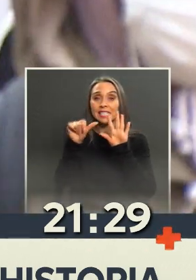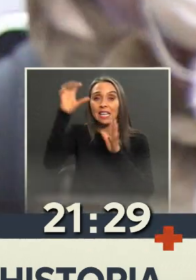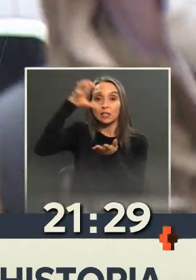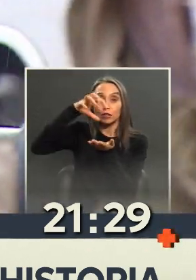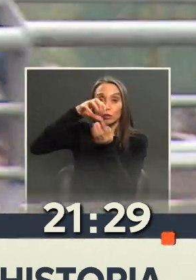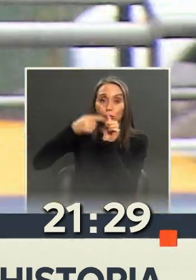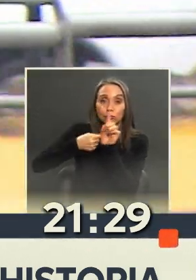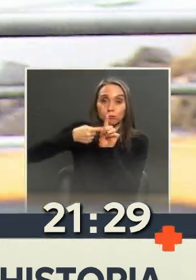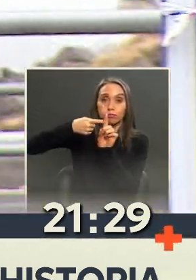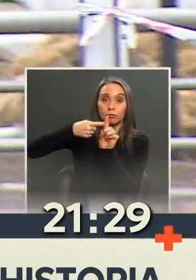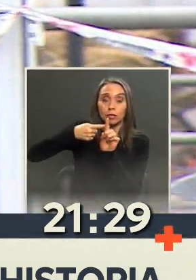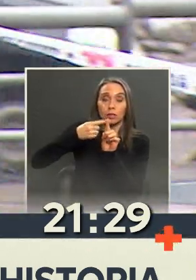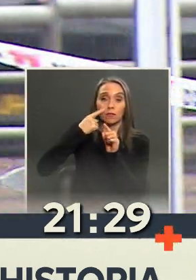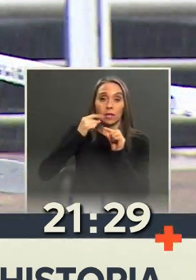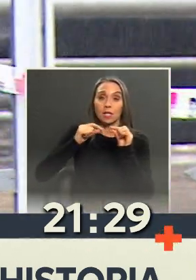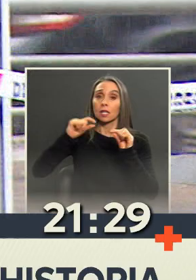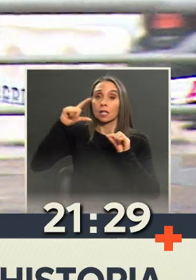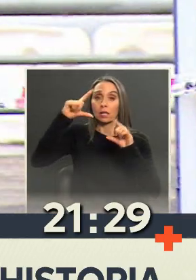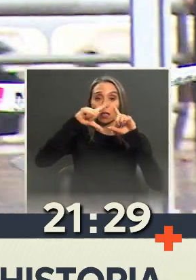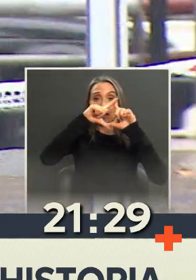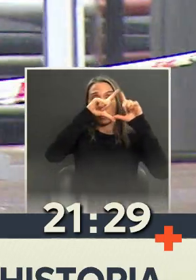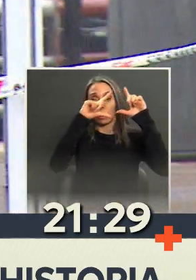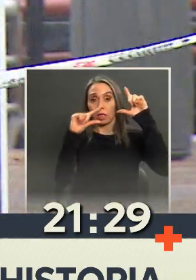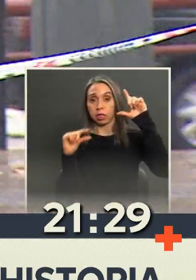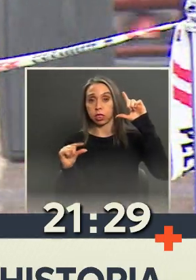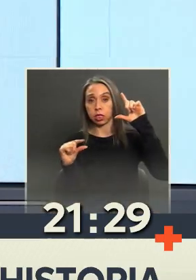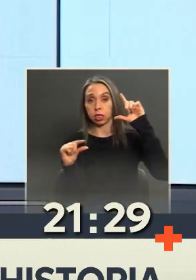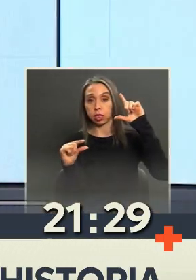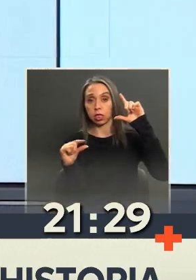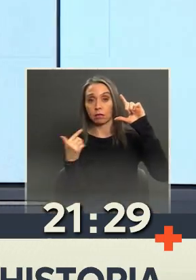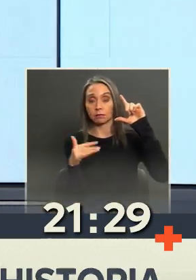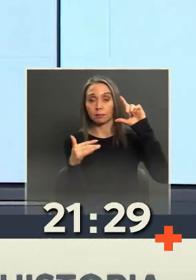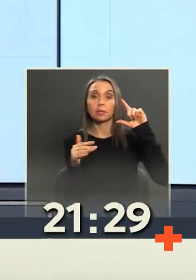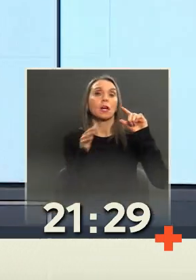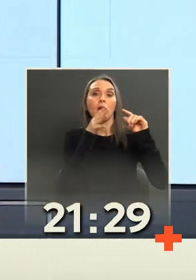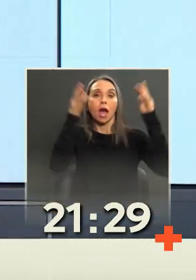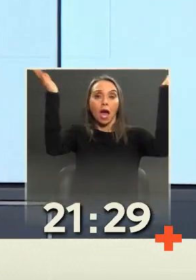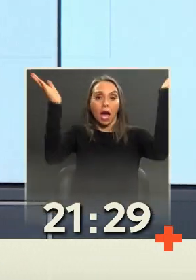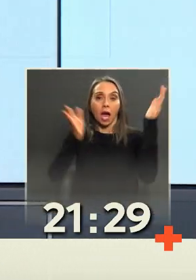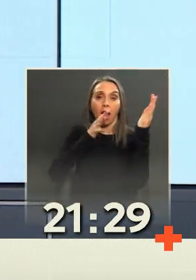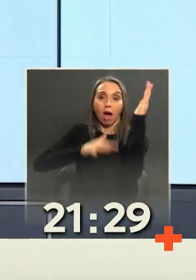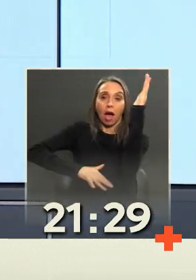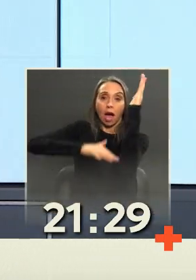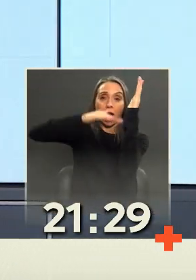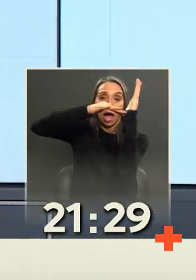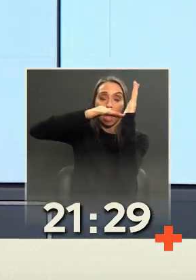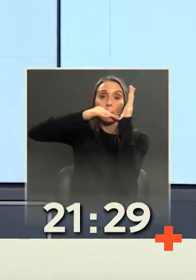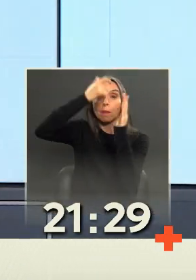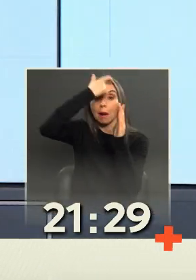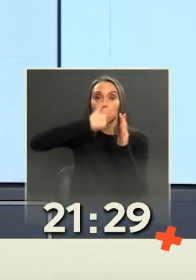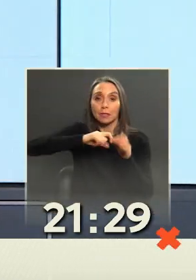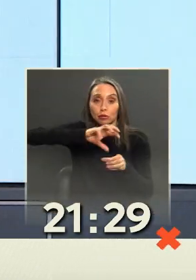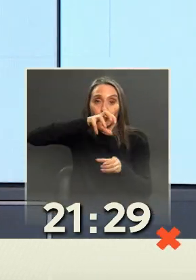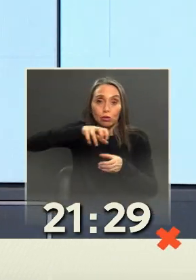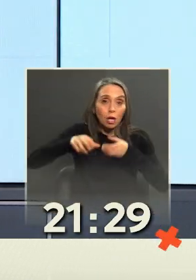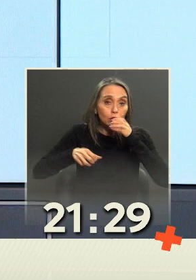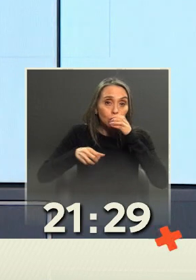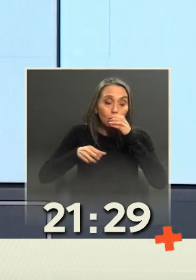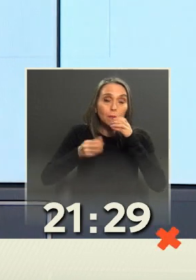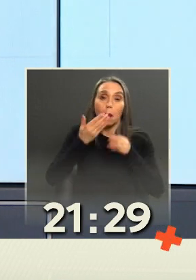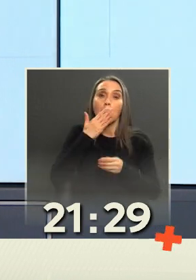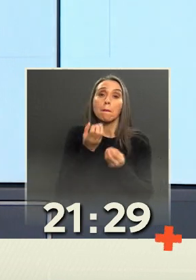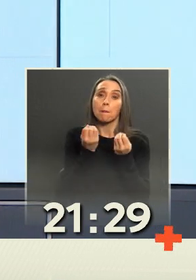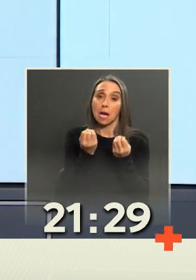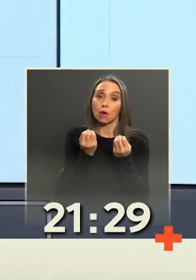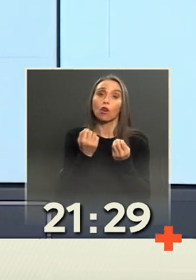enorme diferencia sin perjuicio lo anterior los embalses de agua potable muestran una situación muchísimo mejor que la que teníamos